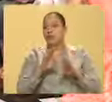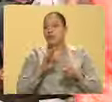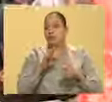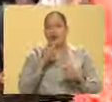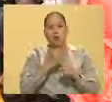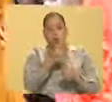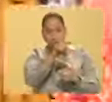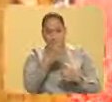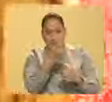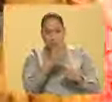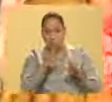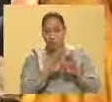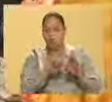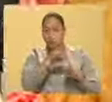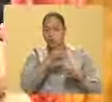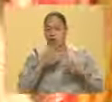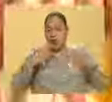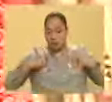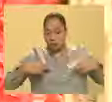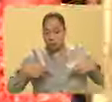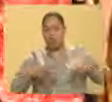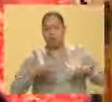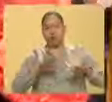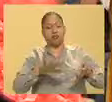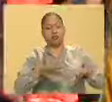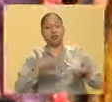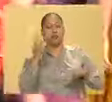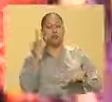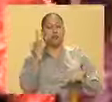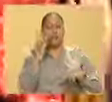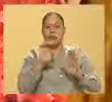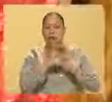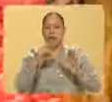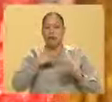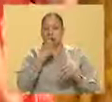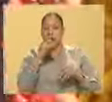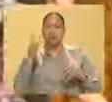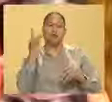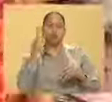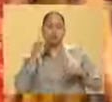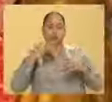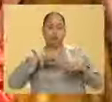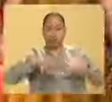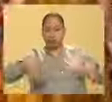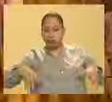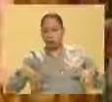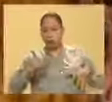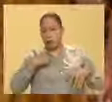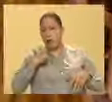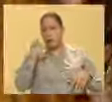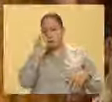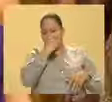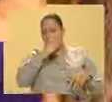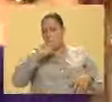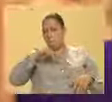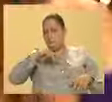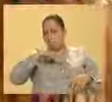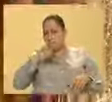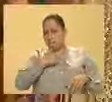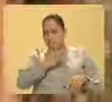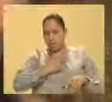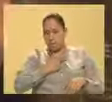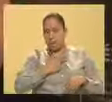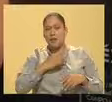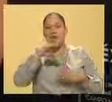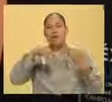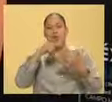obviamente no va a ser un vestidazo así. O sea, es como yo interpreto la opulencia, como a mí me gusta que sea la opulencia. Todo